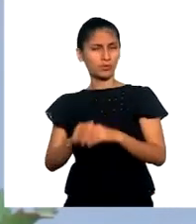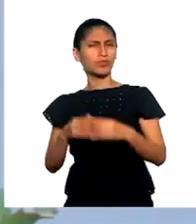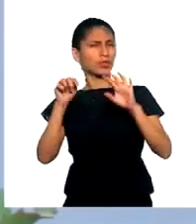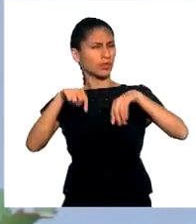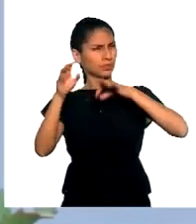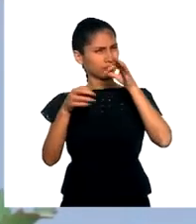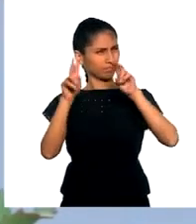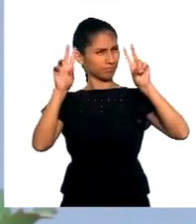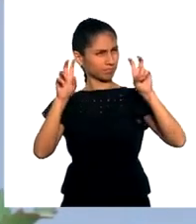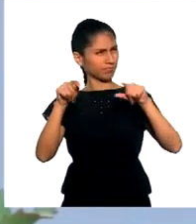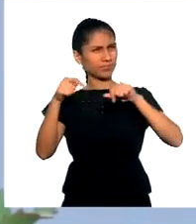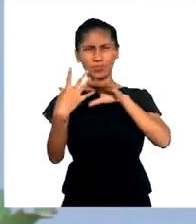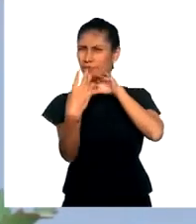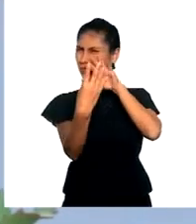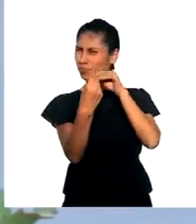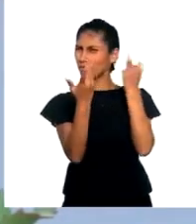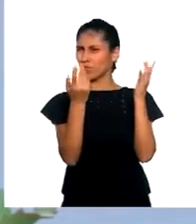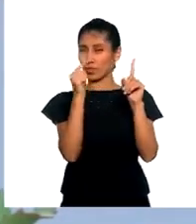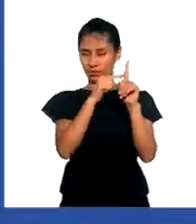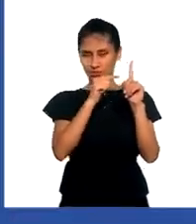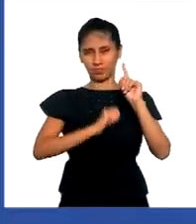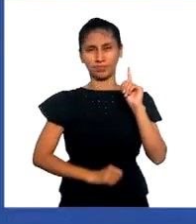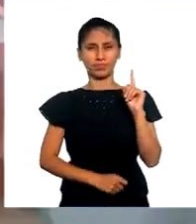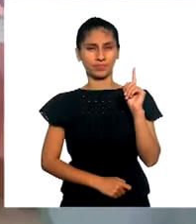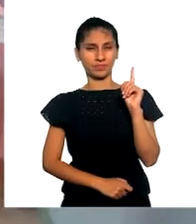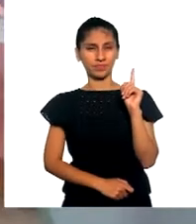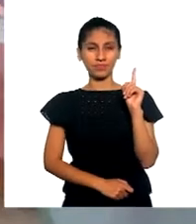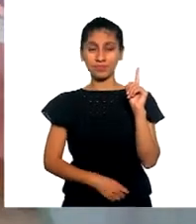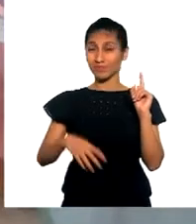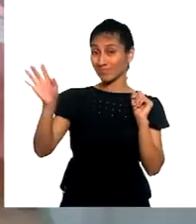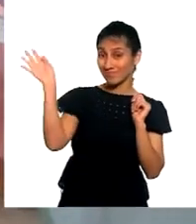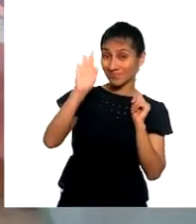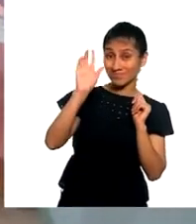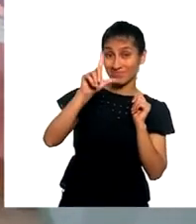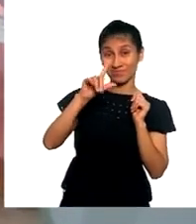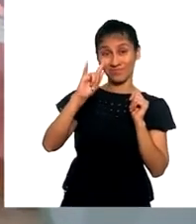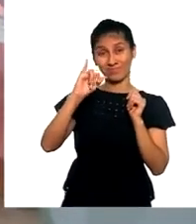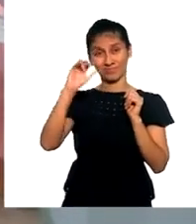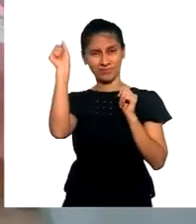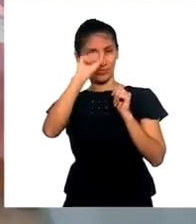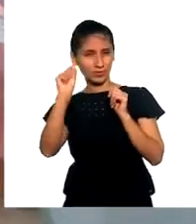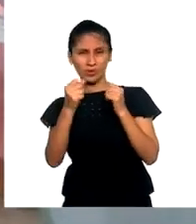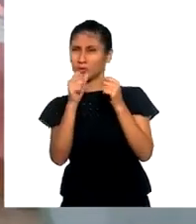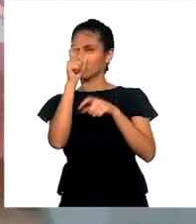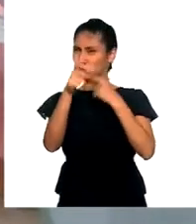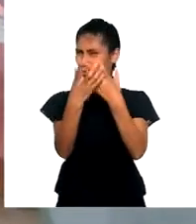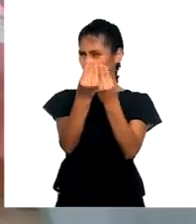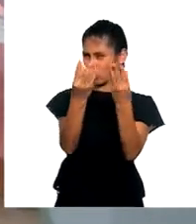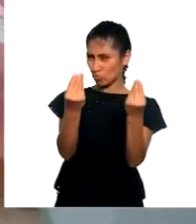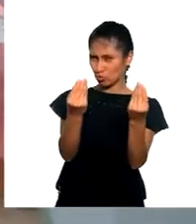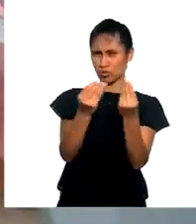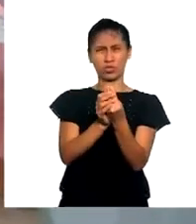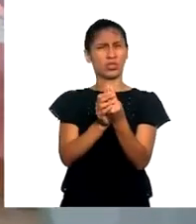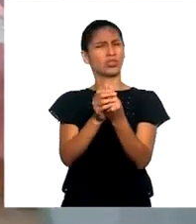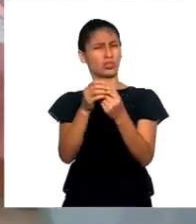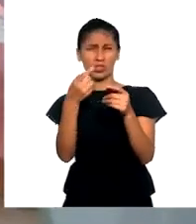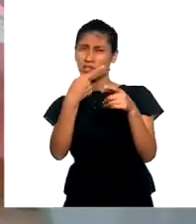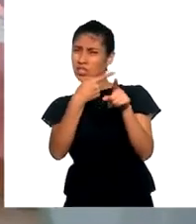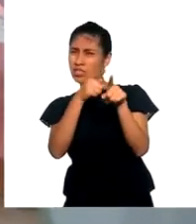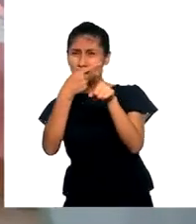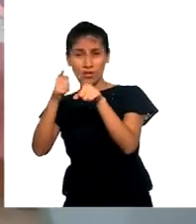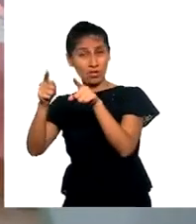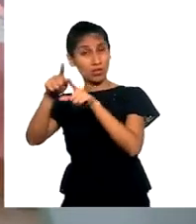este tema conversaremos con un aliado hola luís muchas personas de zonas urbanas y rurales